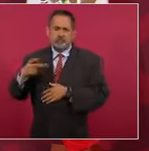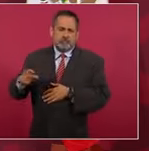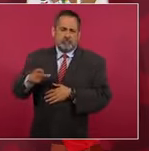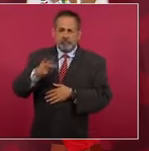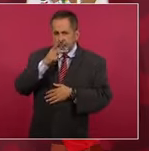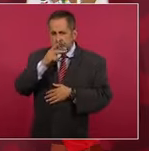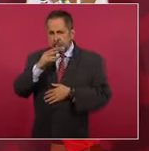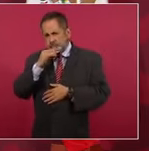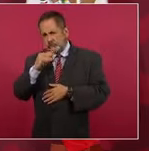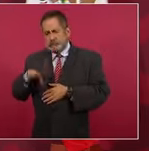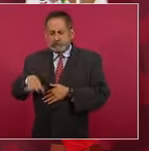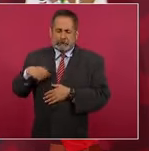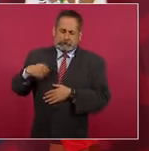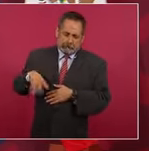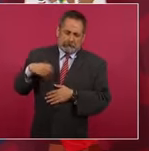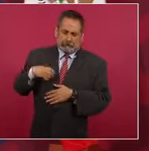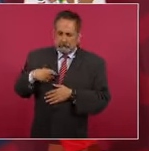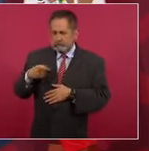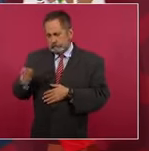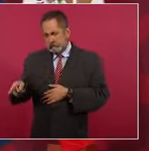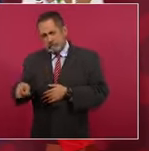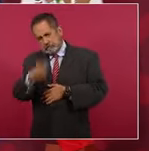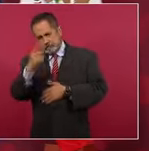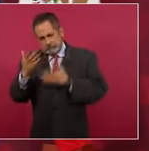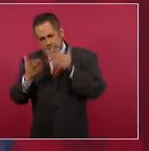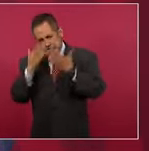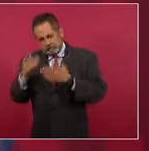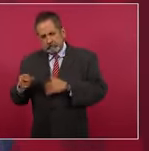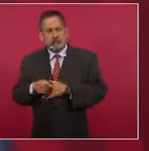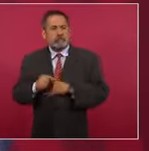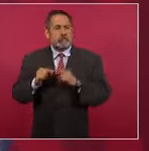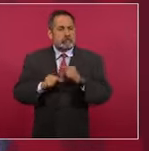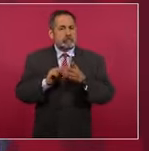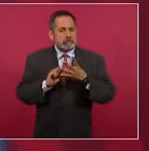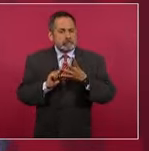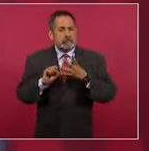un gran esfuerzo para que estudien, van subiendo,